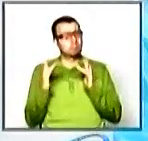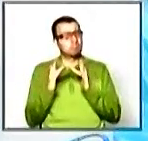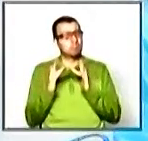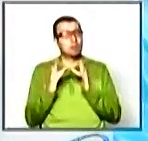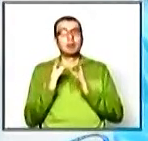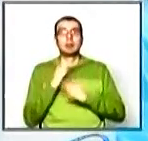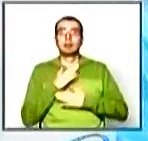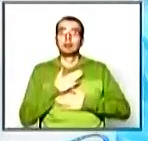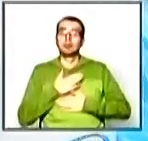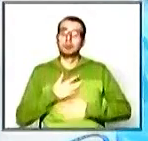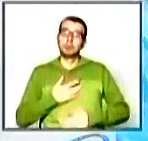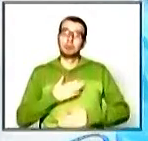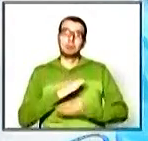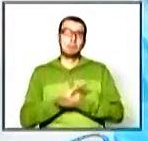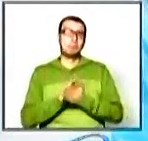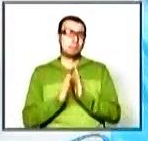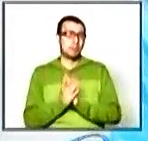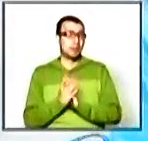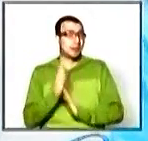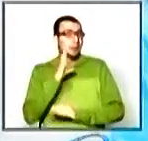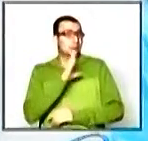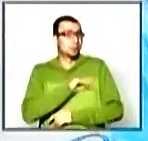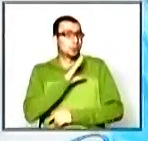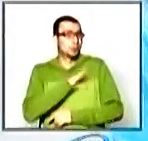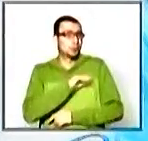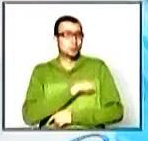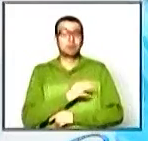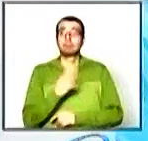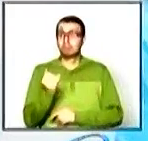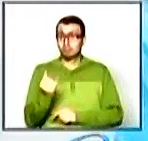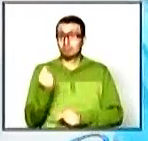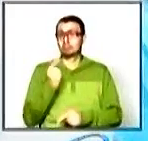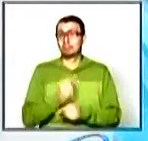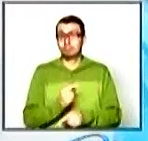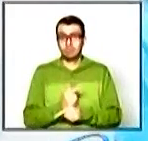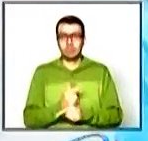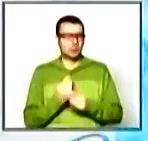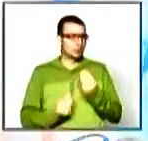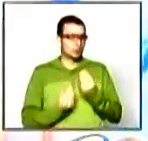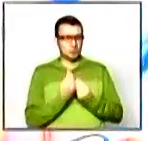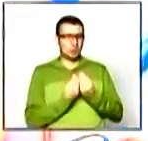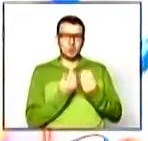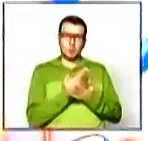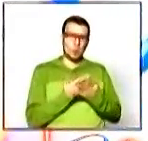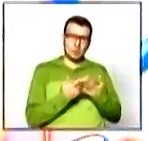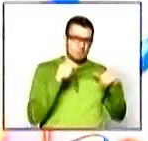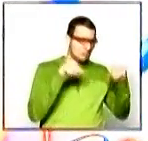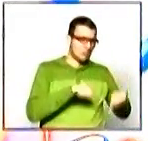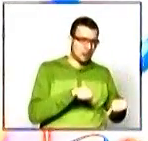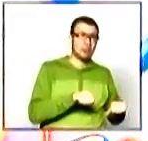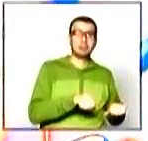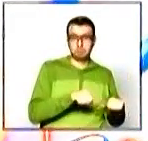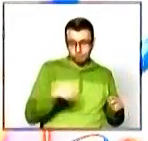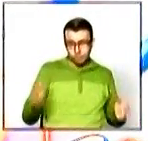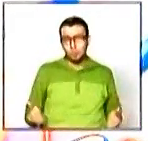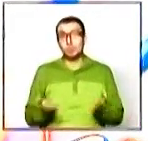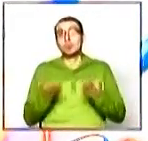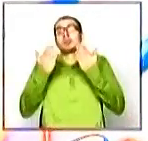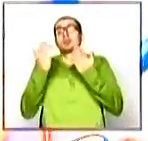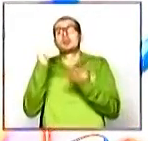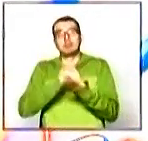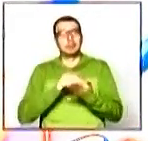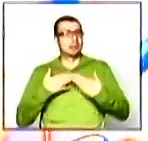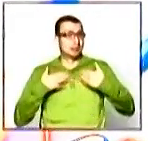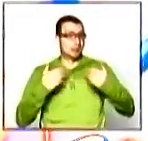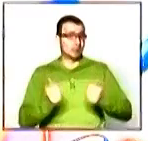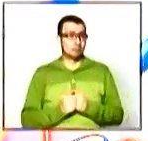de bienestar, de gozo, que hace que descompongamos toda esa neuroquímica y toda esa bioquímica que necesitamos para autosanar, en todos los cuerpos,